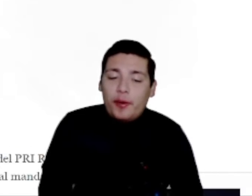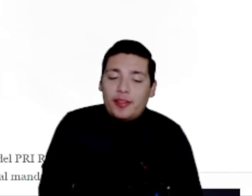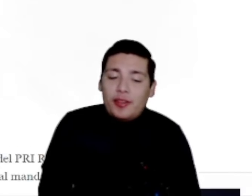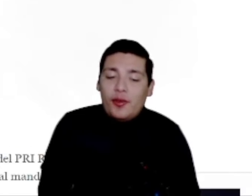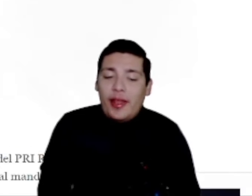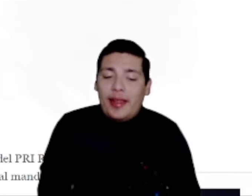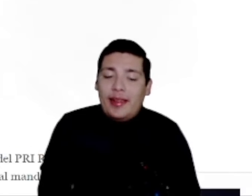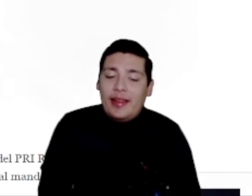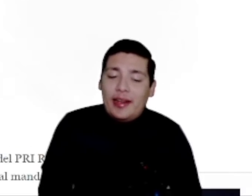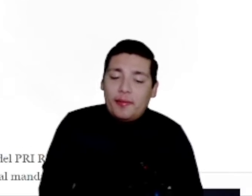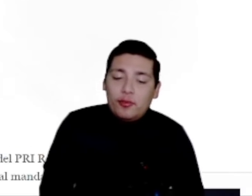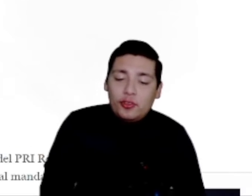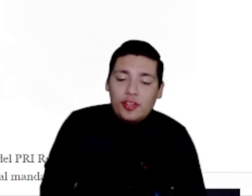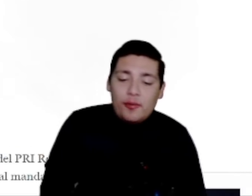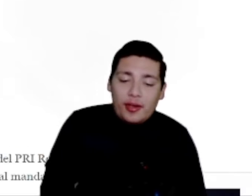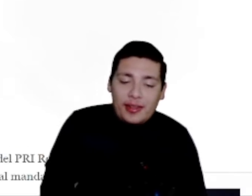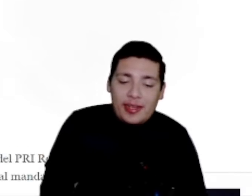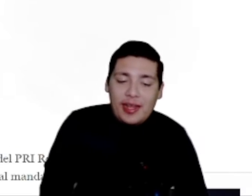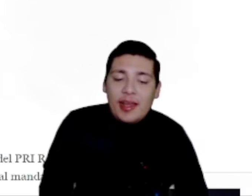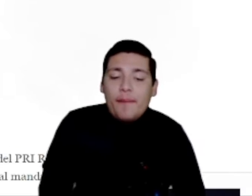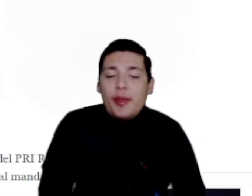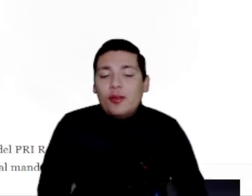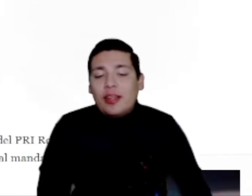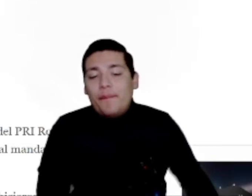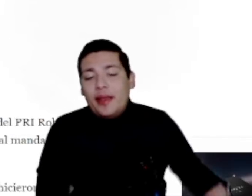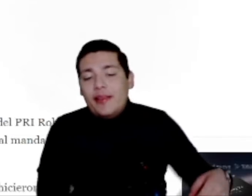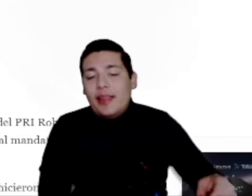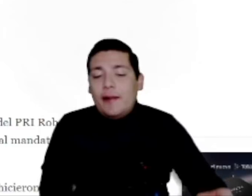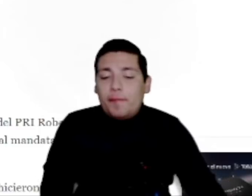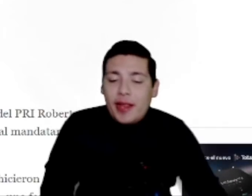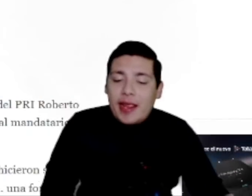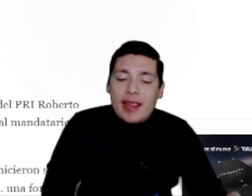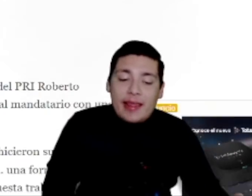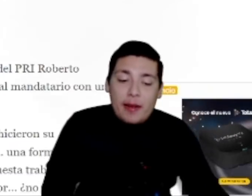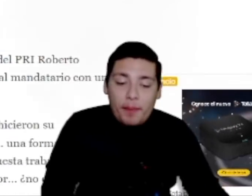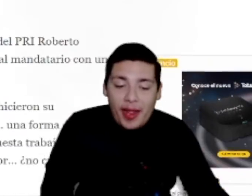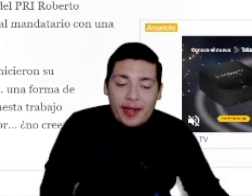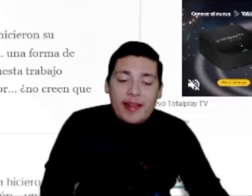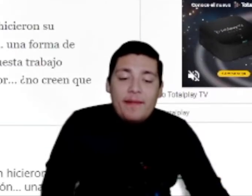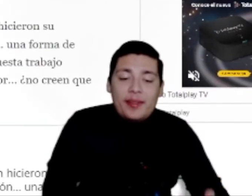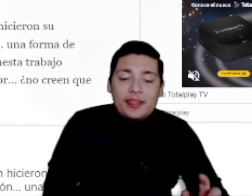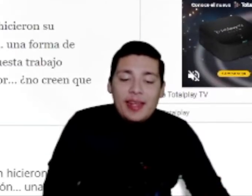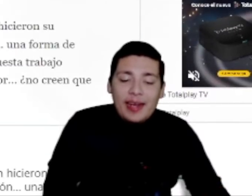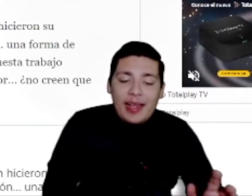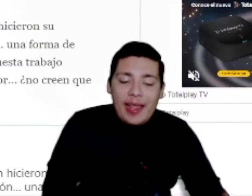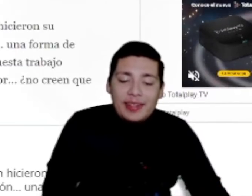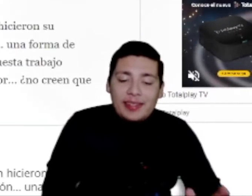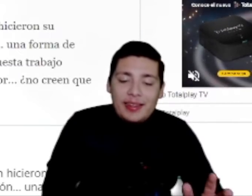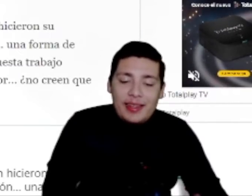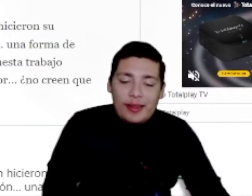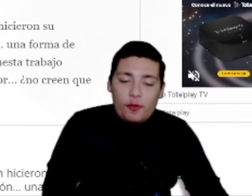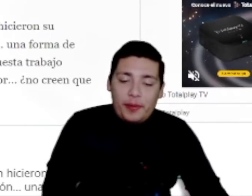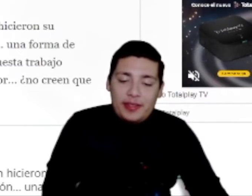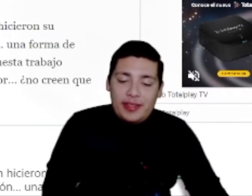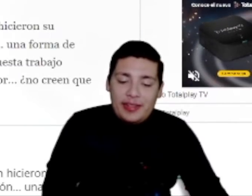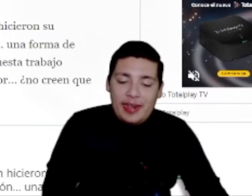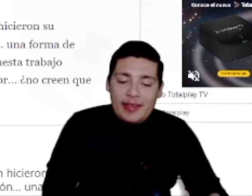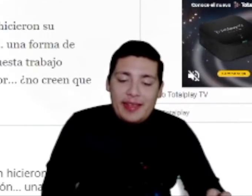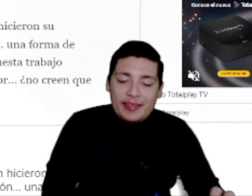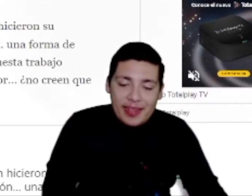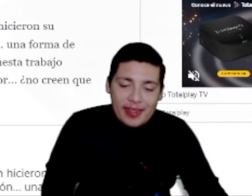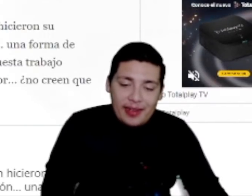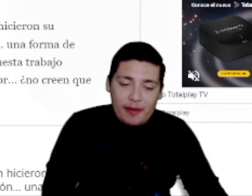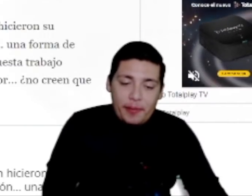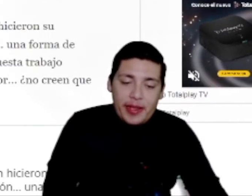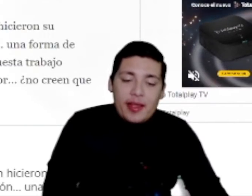antiguo partido, el de la Revolución Democrática, pero también del PRI y del PAN. Destaca el ex candidato presidencial y